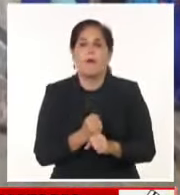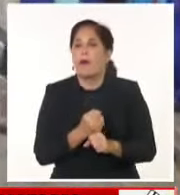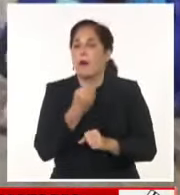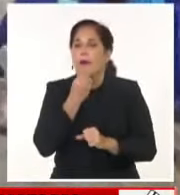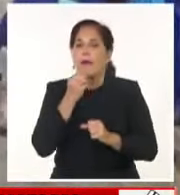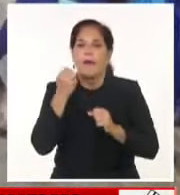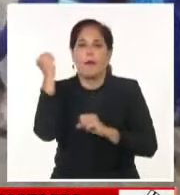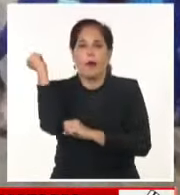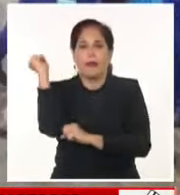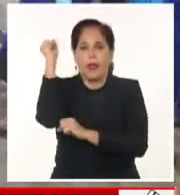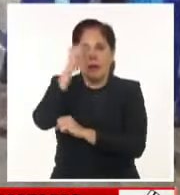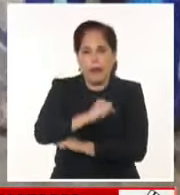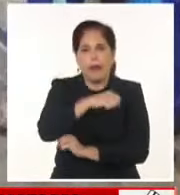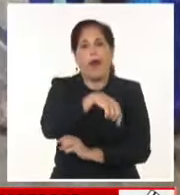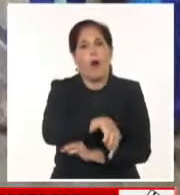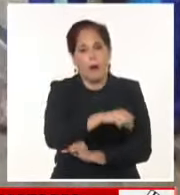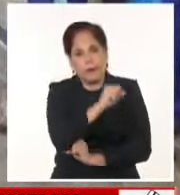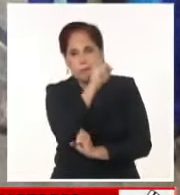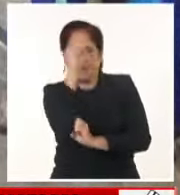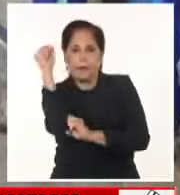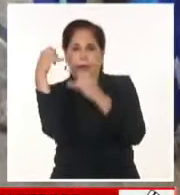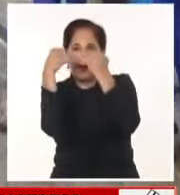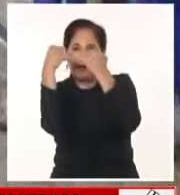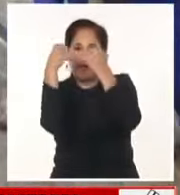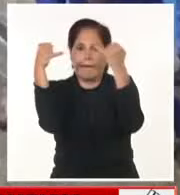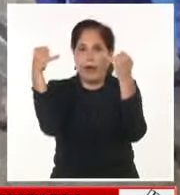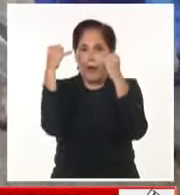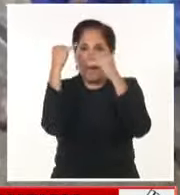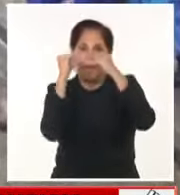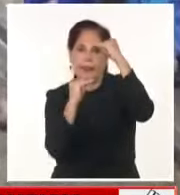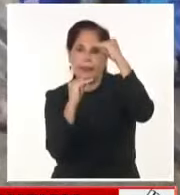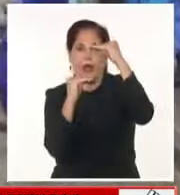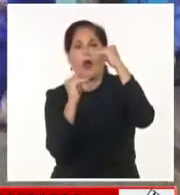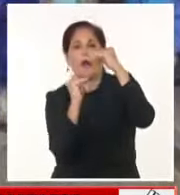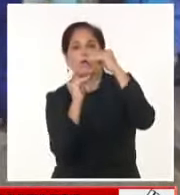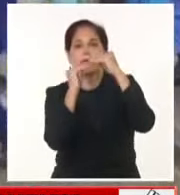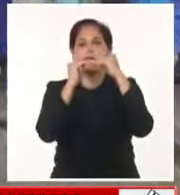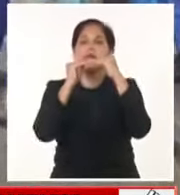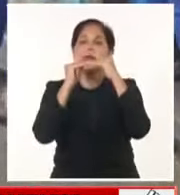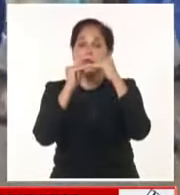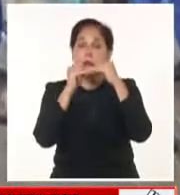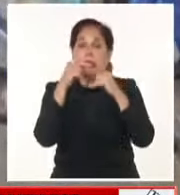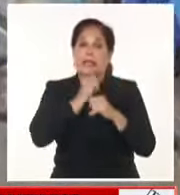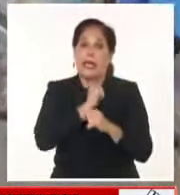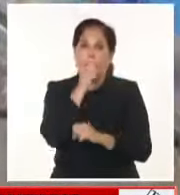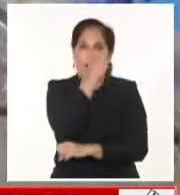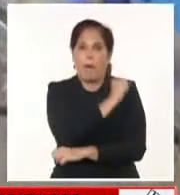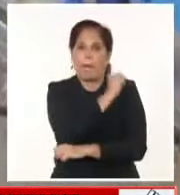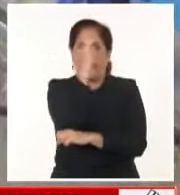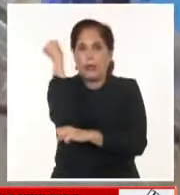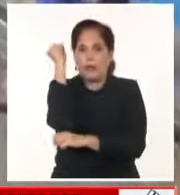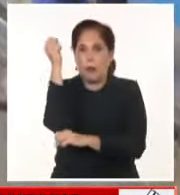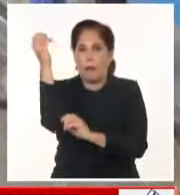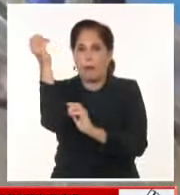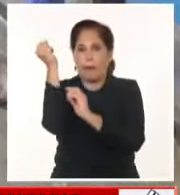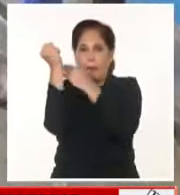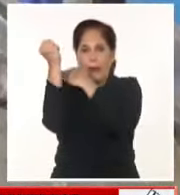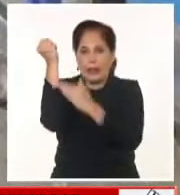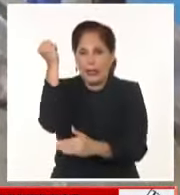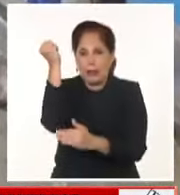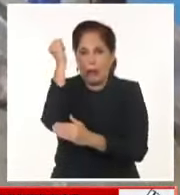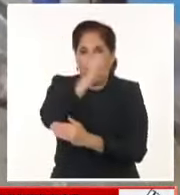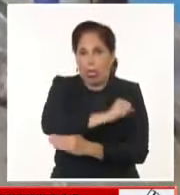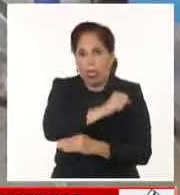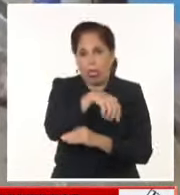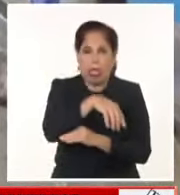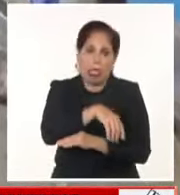cortadas. Ahora nos encontramos aquí en esta calle transmitiendo tres postes que están fogoneados, partidos que no han podido intervenir